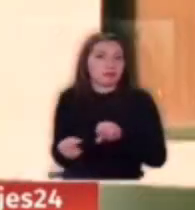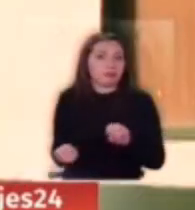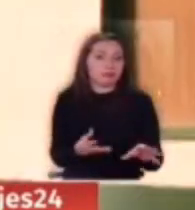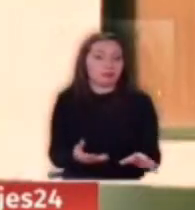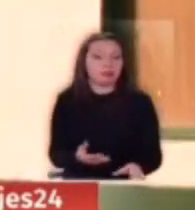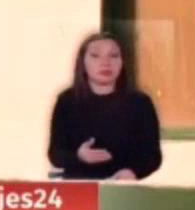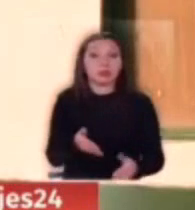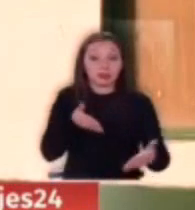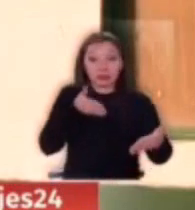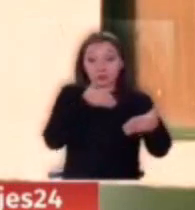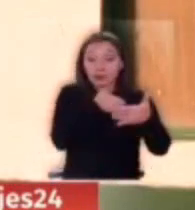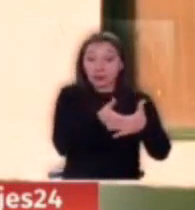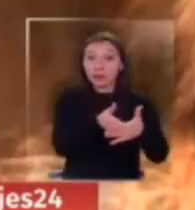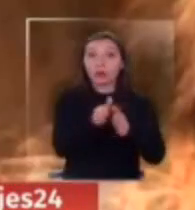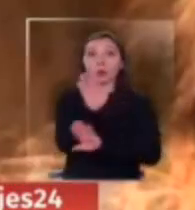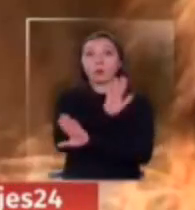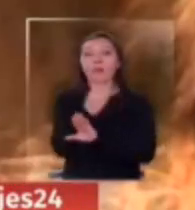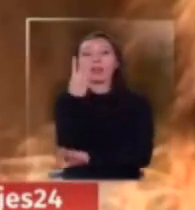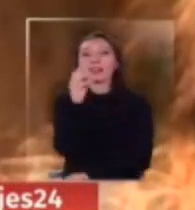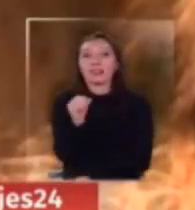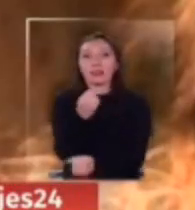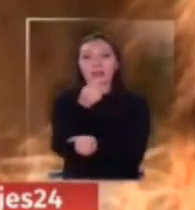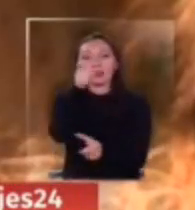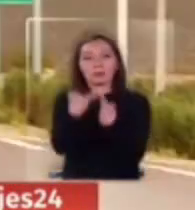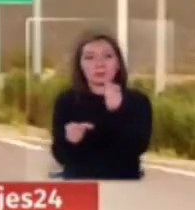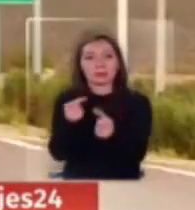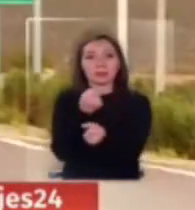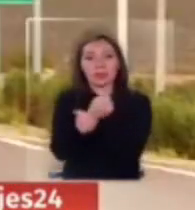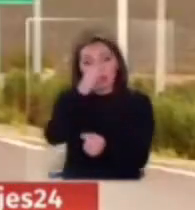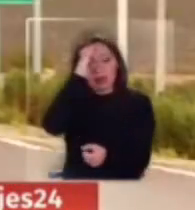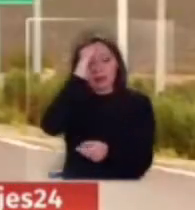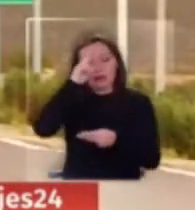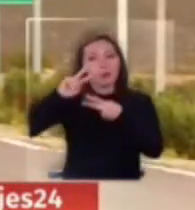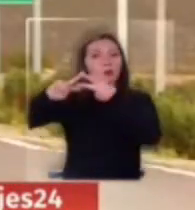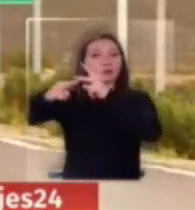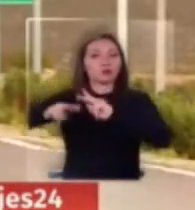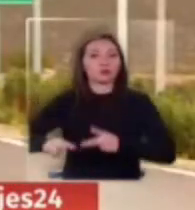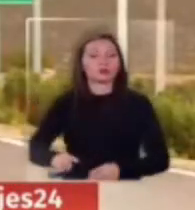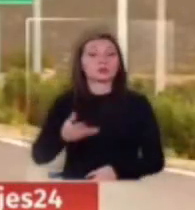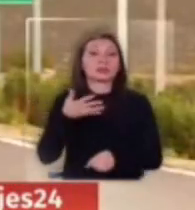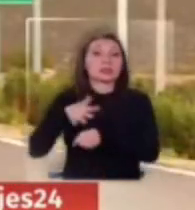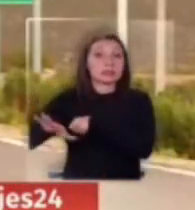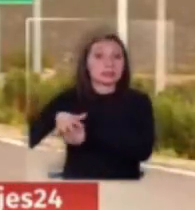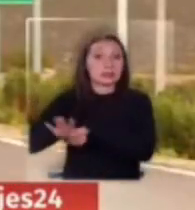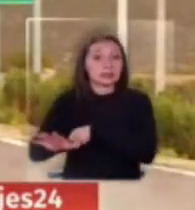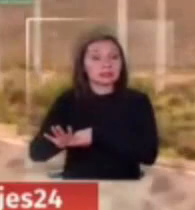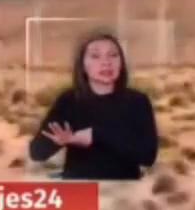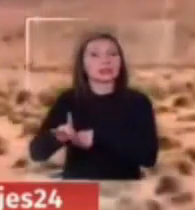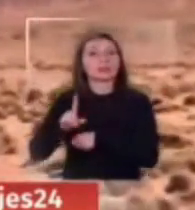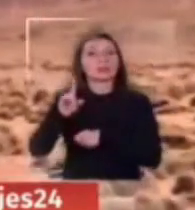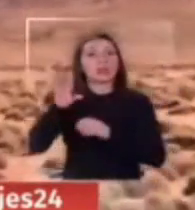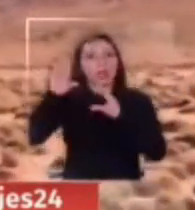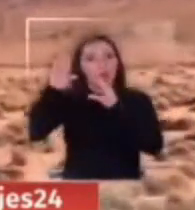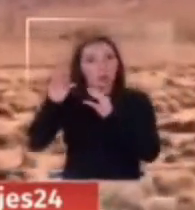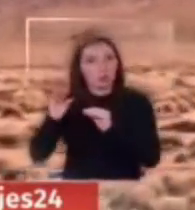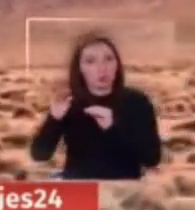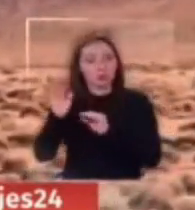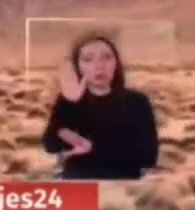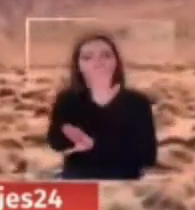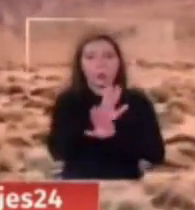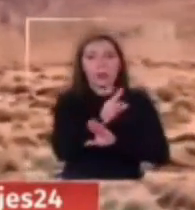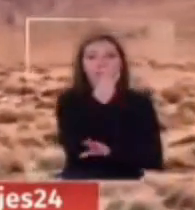La frontera regional la custodian 30 carabineros con un sistema de relevo que implica que hay 15 funcionarios policiales por turno para